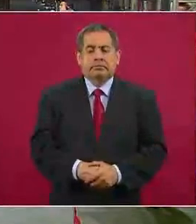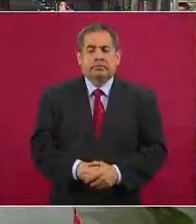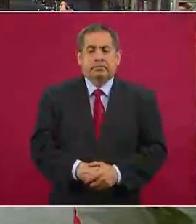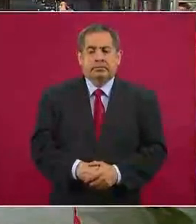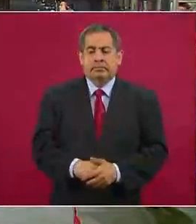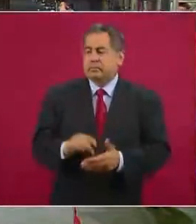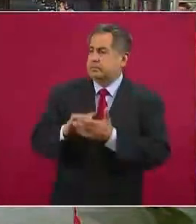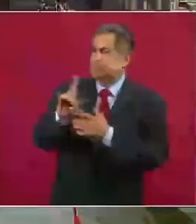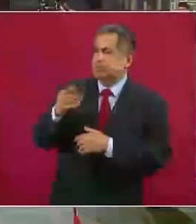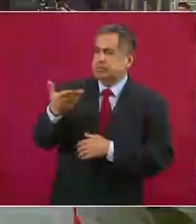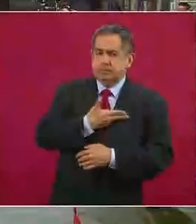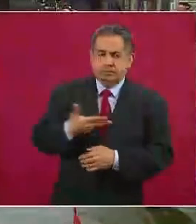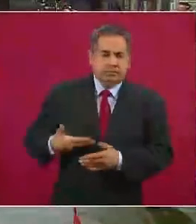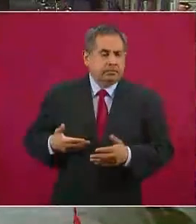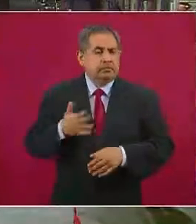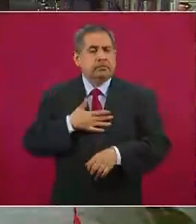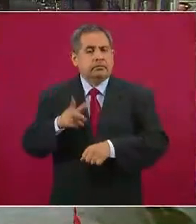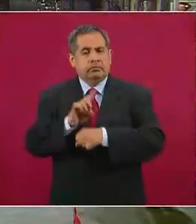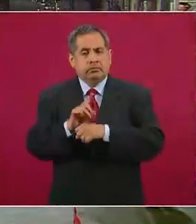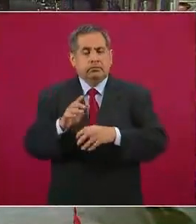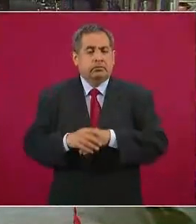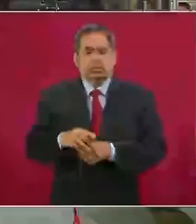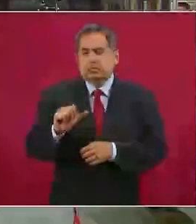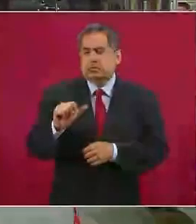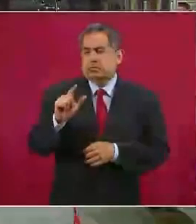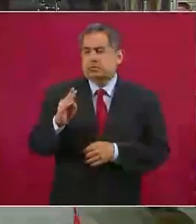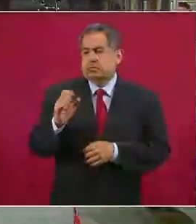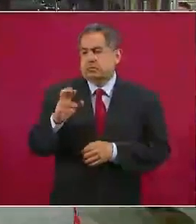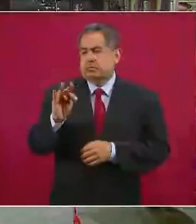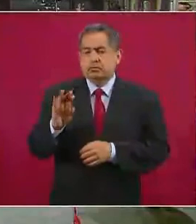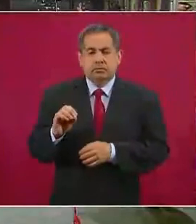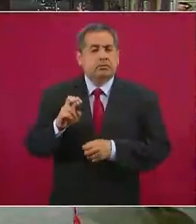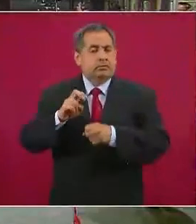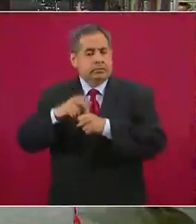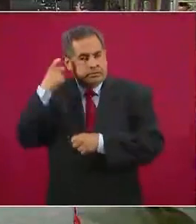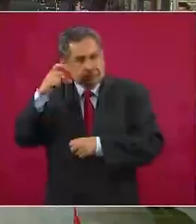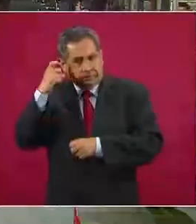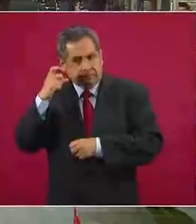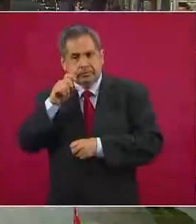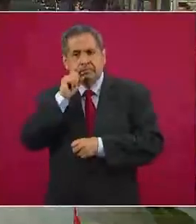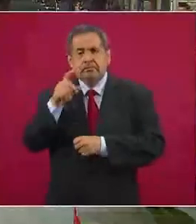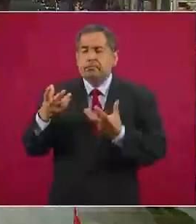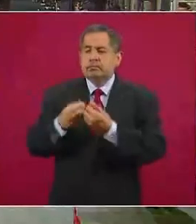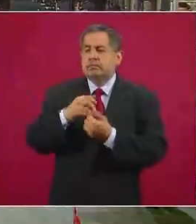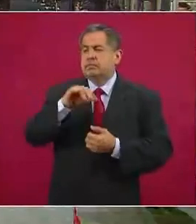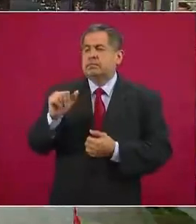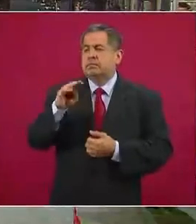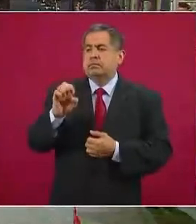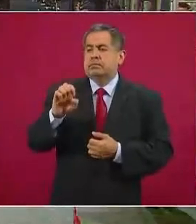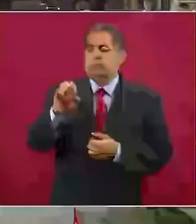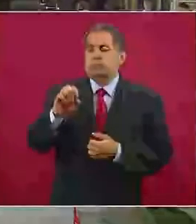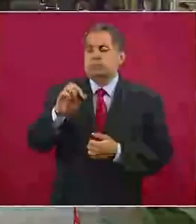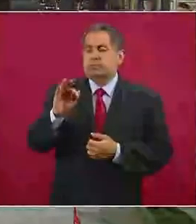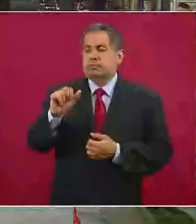Gracias, señor presidente. Buenos días. Alberto Marroquín Espinosa, de Querétaro, y corresponsal de Jaime Farías Informa desde